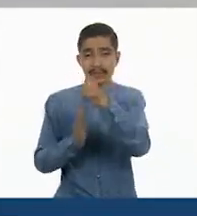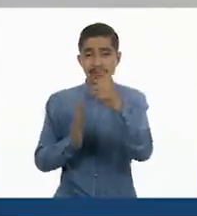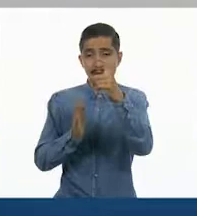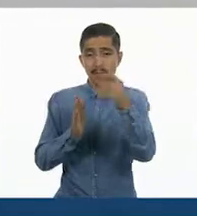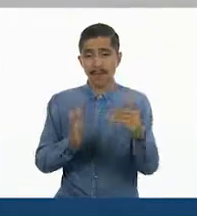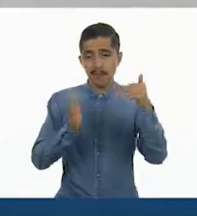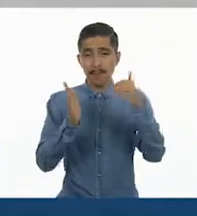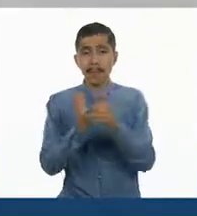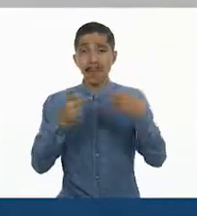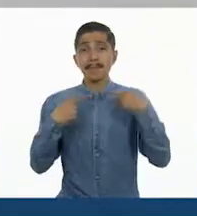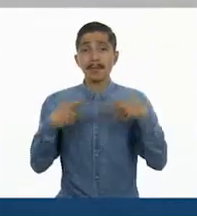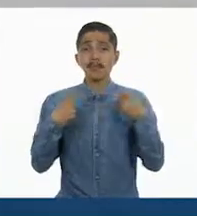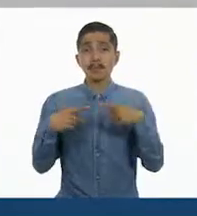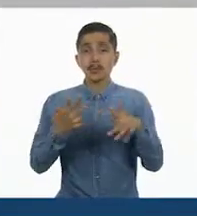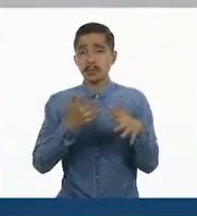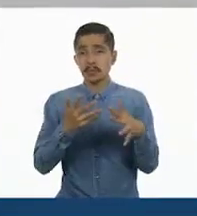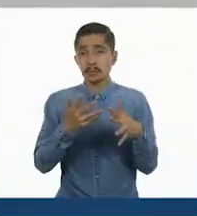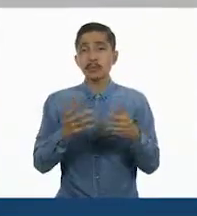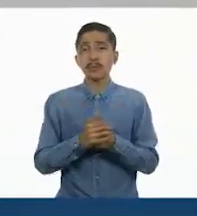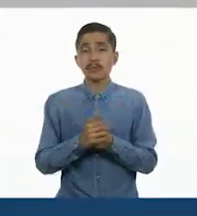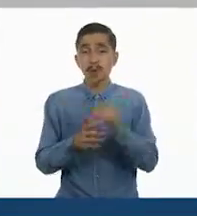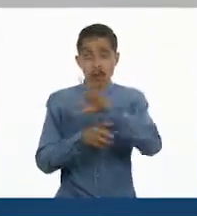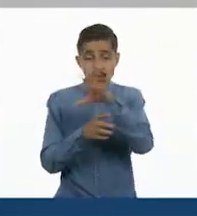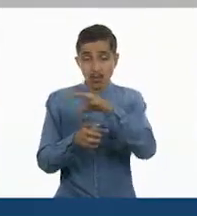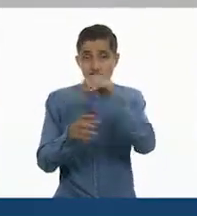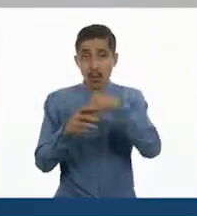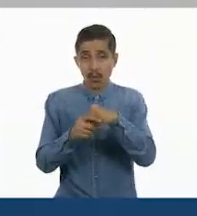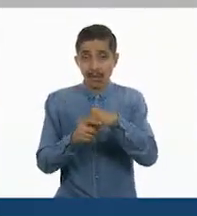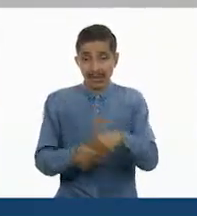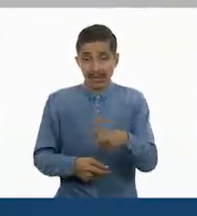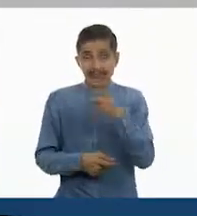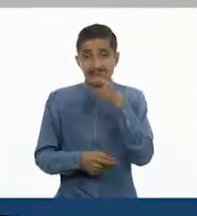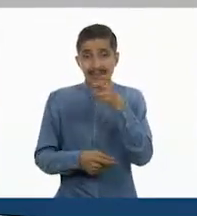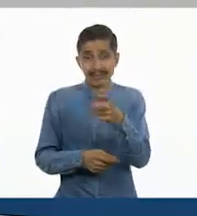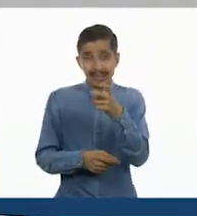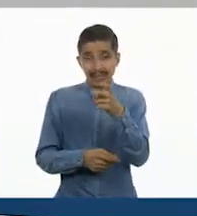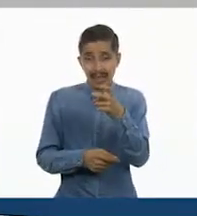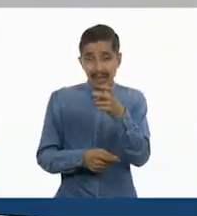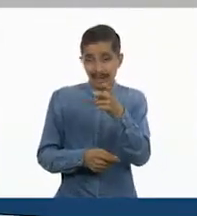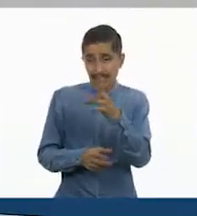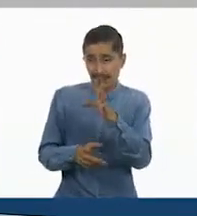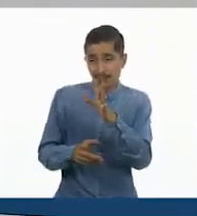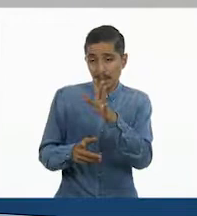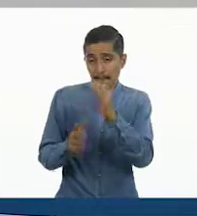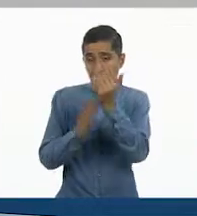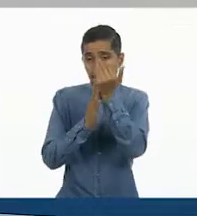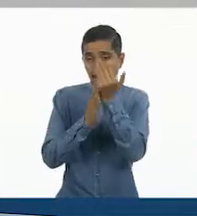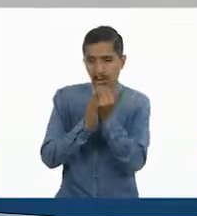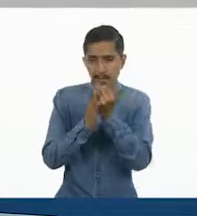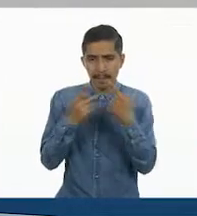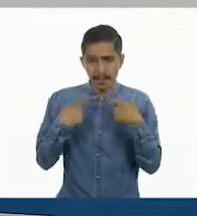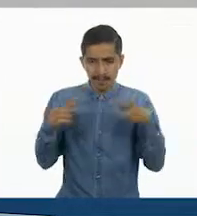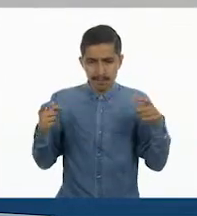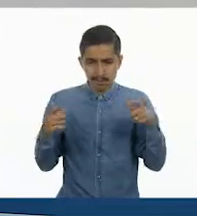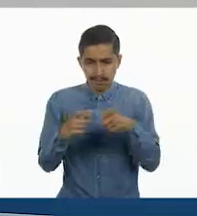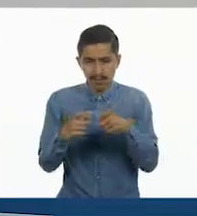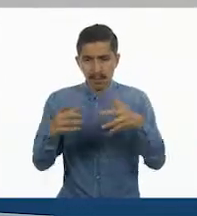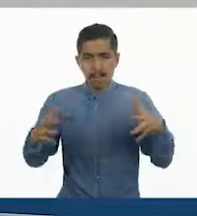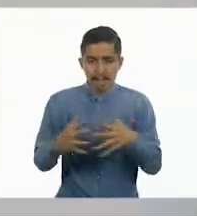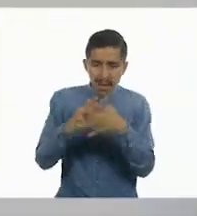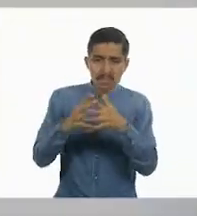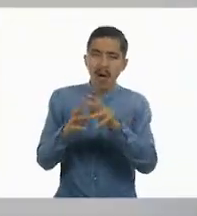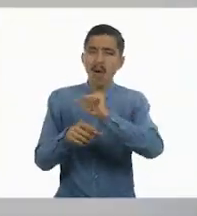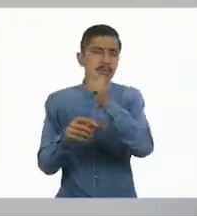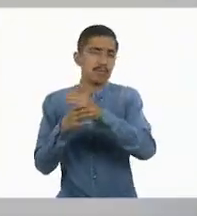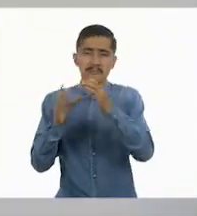2,100,000 personas, ¿no? Ajá. En total, estas cantidades nos dicen que la disminución de la población por la guerra y por otros